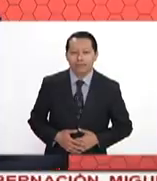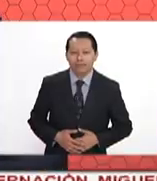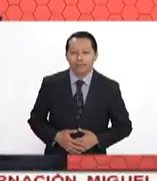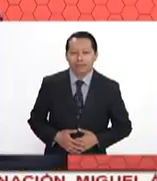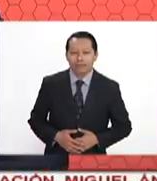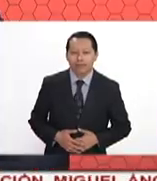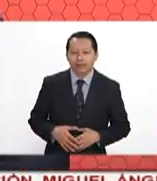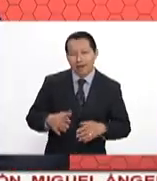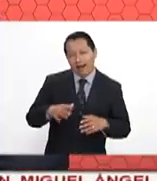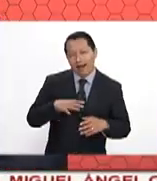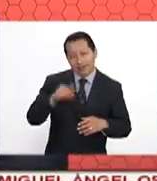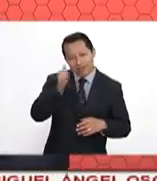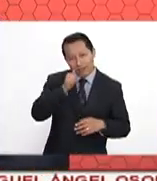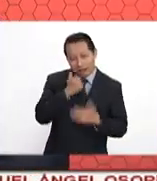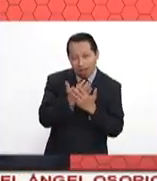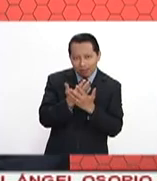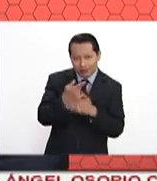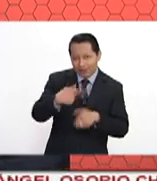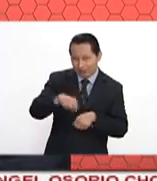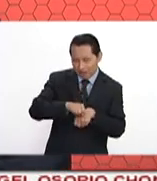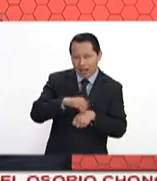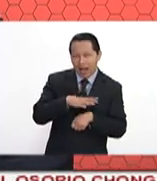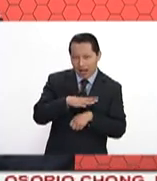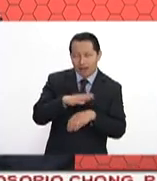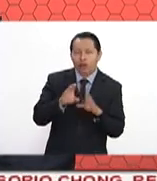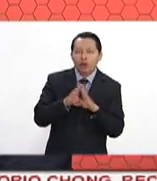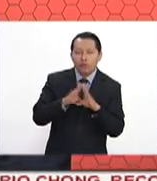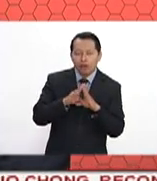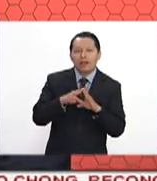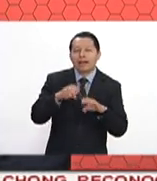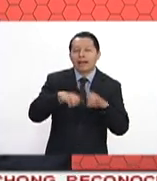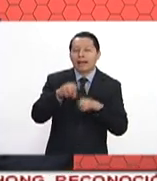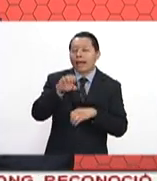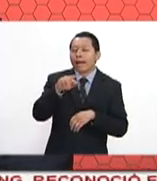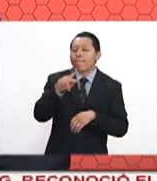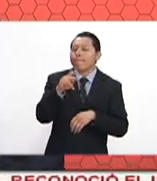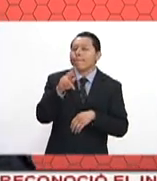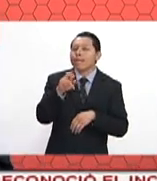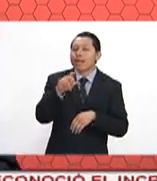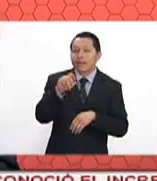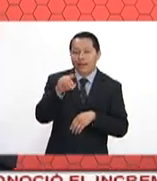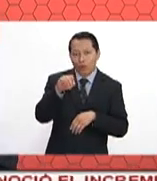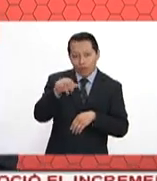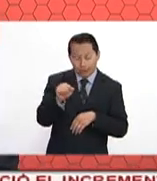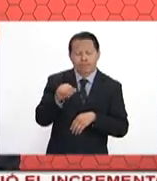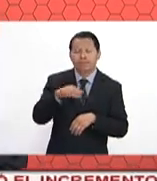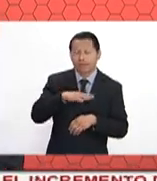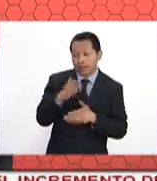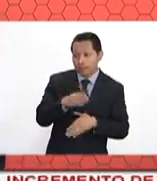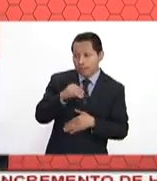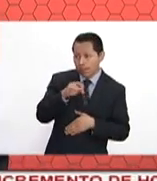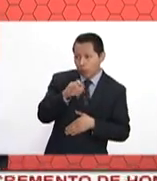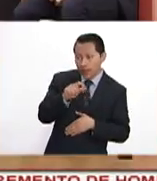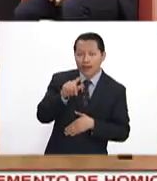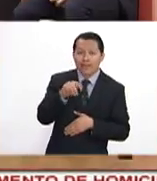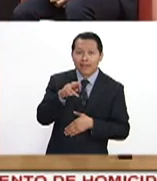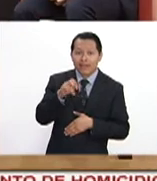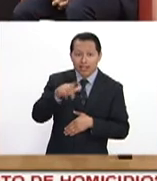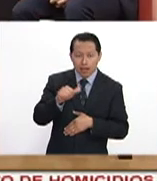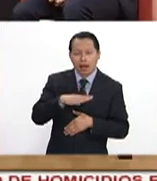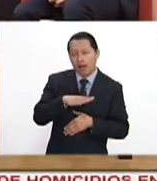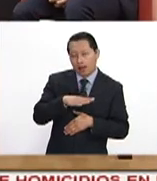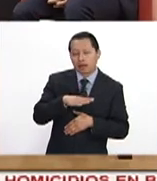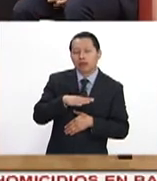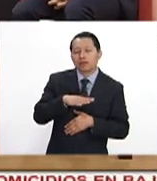Y una de nuestras secciones más esperadas en la semana precisamente es Emprendedores. Nos acompaña en el estudio Manuel Trevilla, él es fundador y CEO